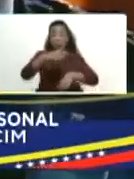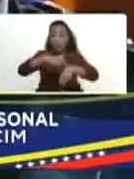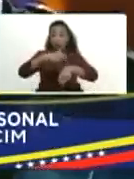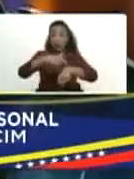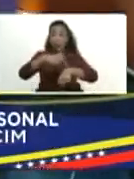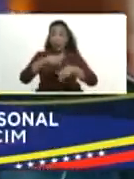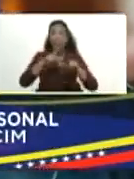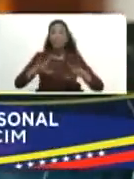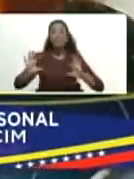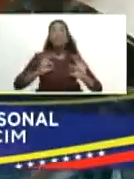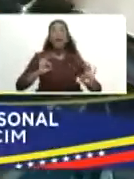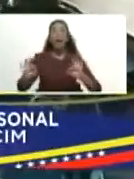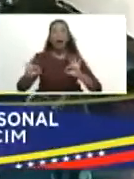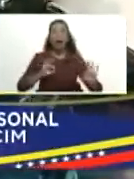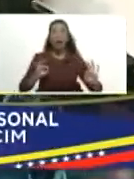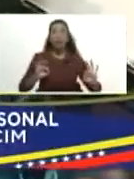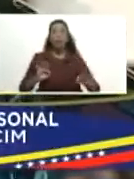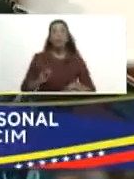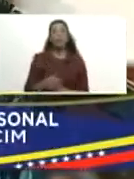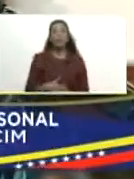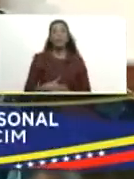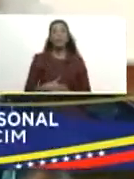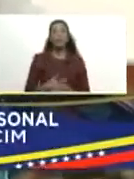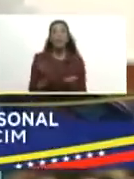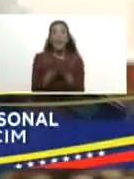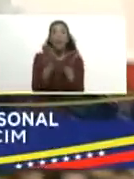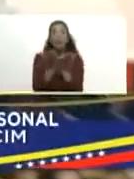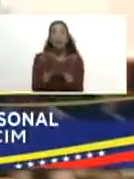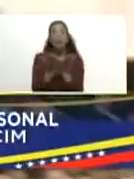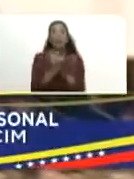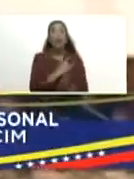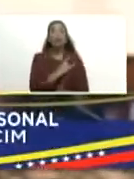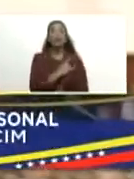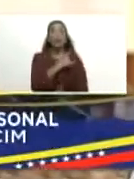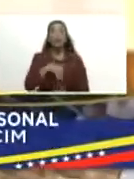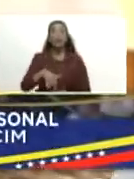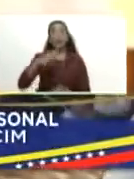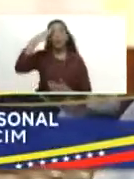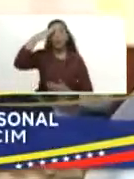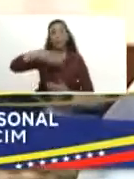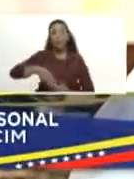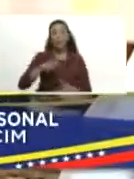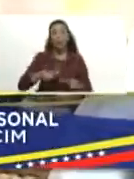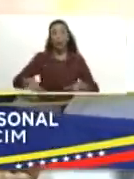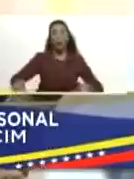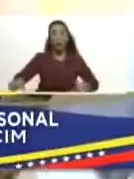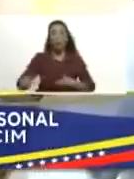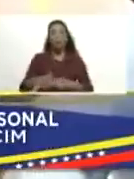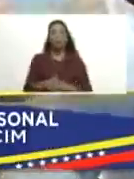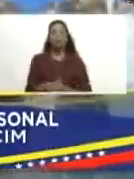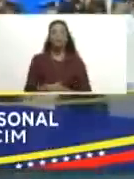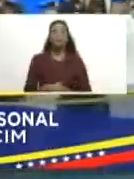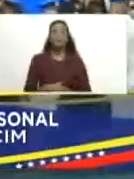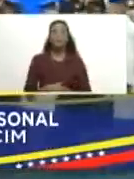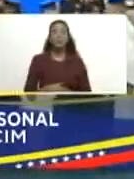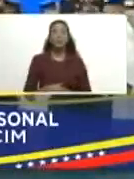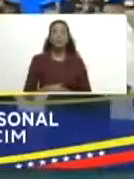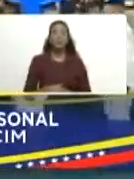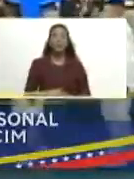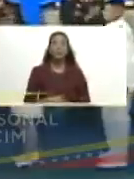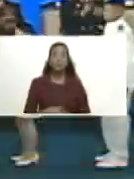desde el Teatro de la Academia del Ejército Bolivariano. Permiso, mi comandante jefe, para retirarme. ¡A la isla!